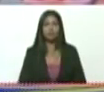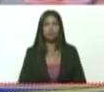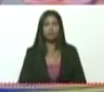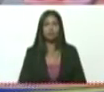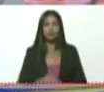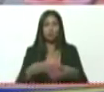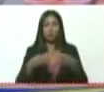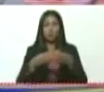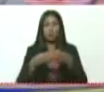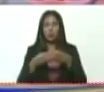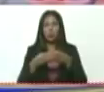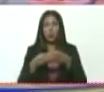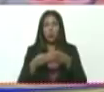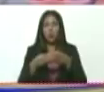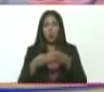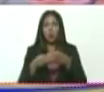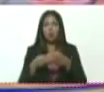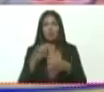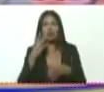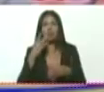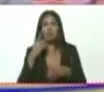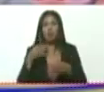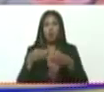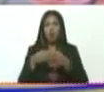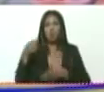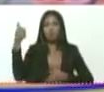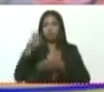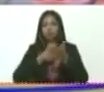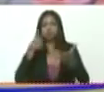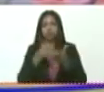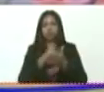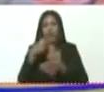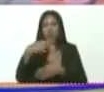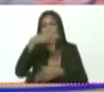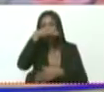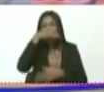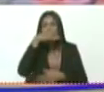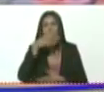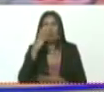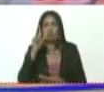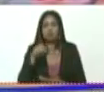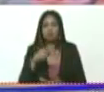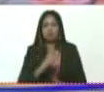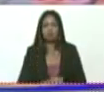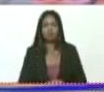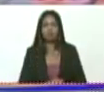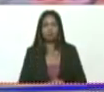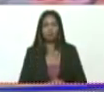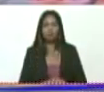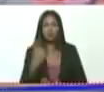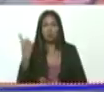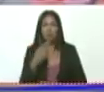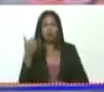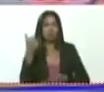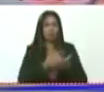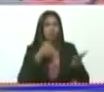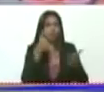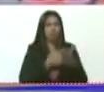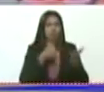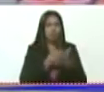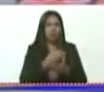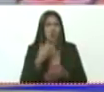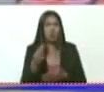Grupo fascista. No es solo golpista, son unos asaltantes. No son solo golpistas,